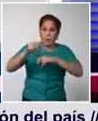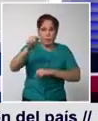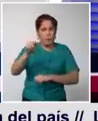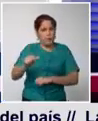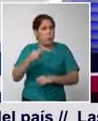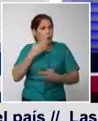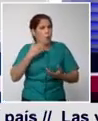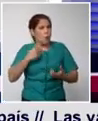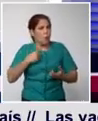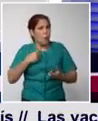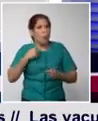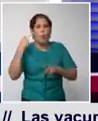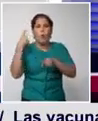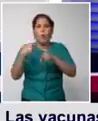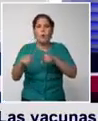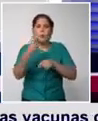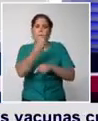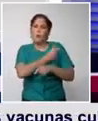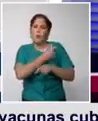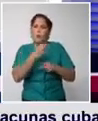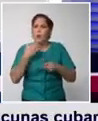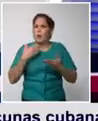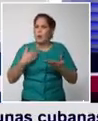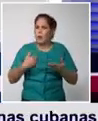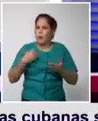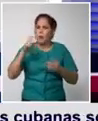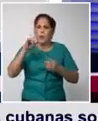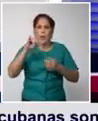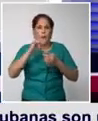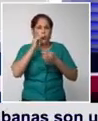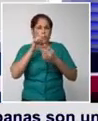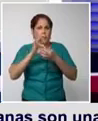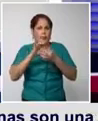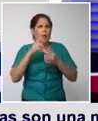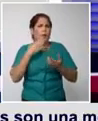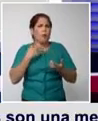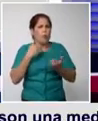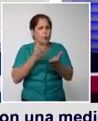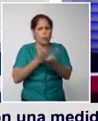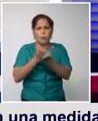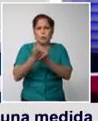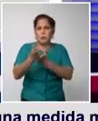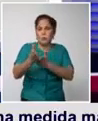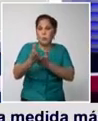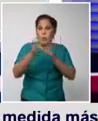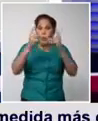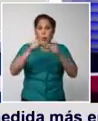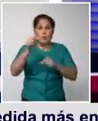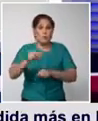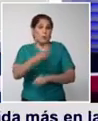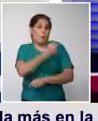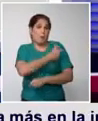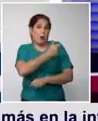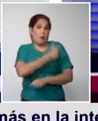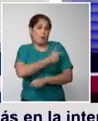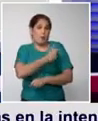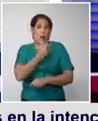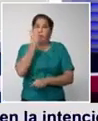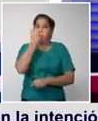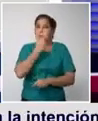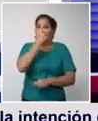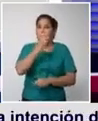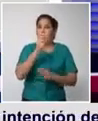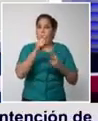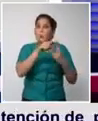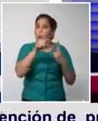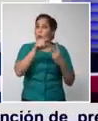marchan otros candidatos vacunales del Centro de Ingeniería Genética y Biotecnología? ¿Cuántos candidatos? Solo son 2 en estos